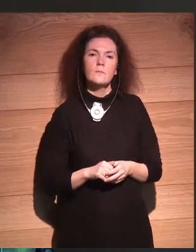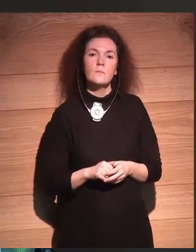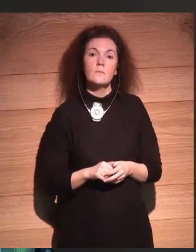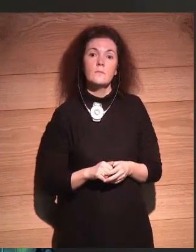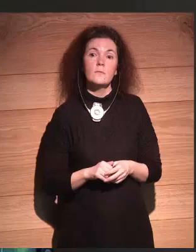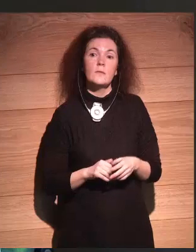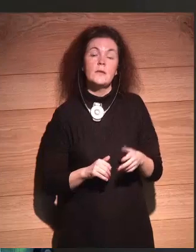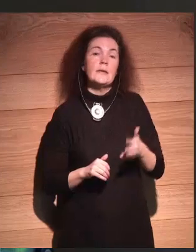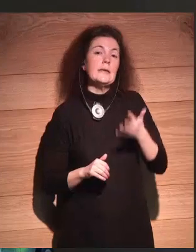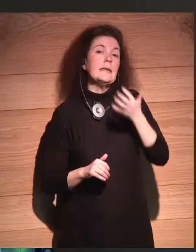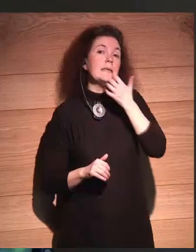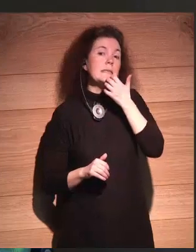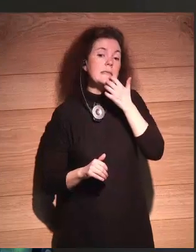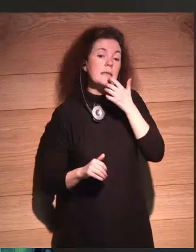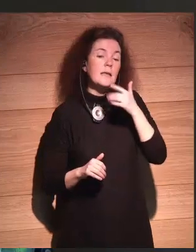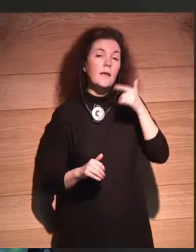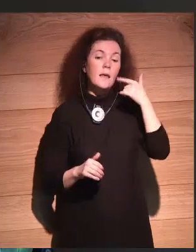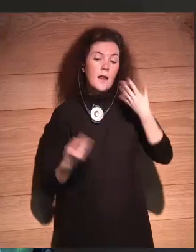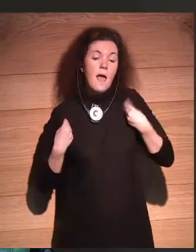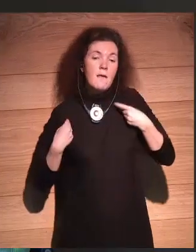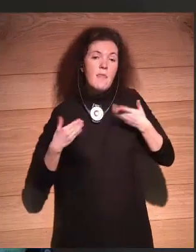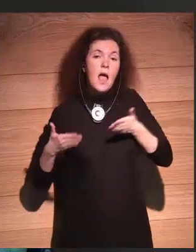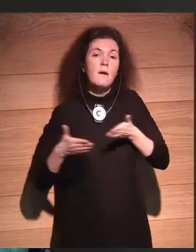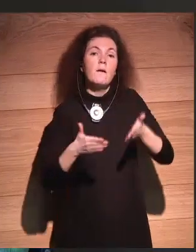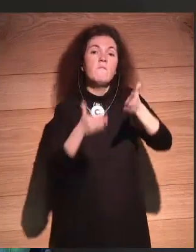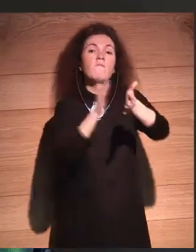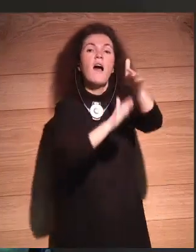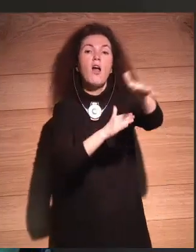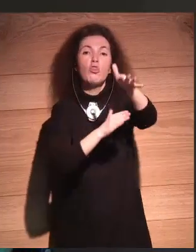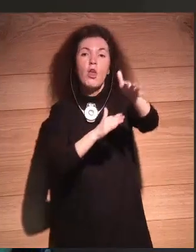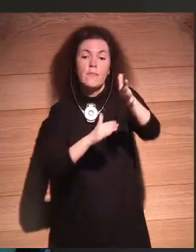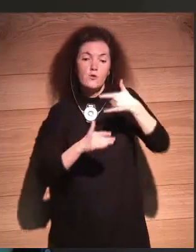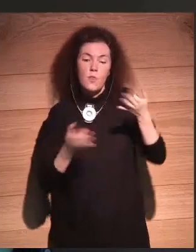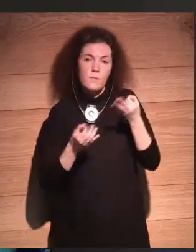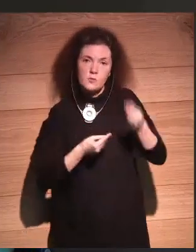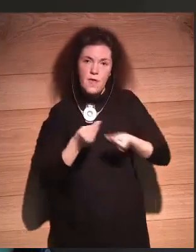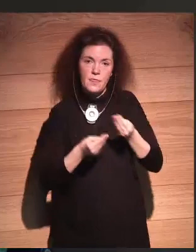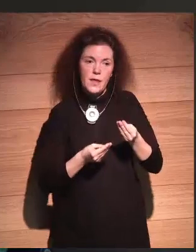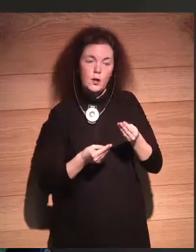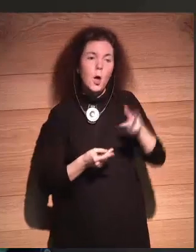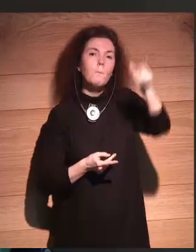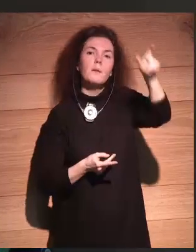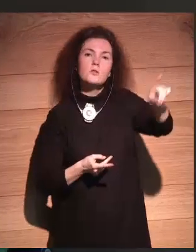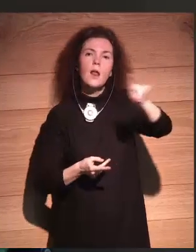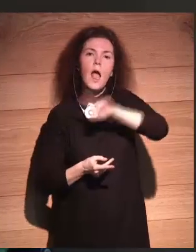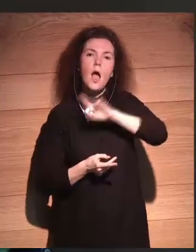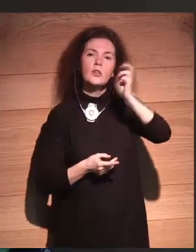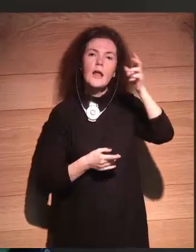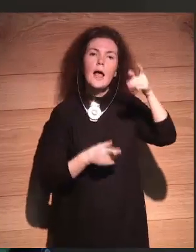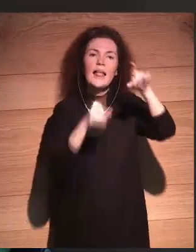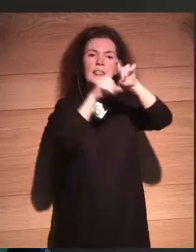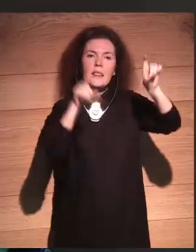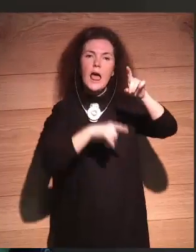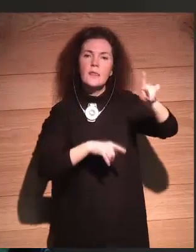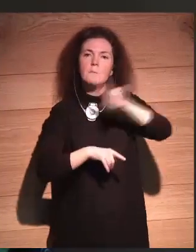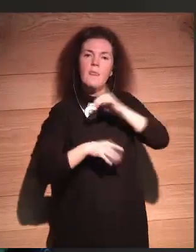y si vamos a dirigir el rumbo de nuestra vida, es lo que tenemos que hacer, no que lo dirija otra persona o otra